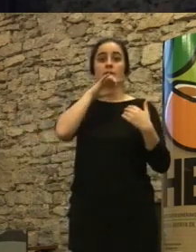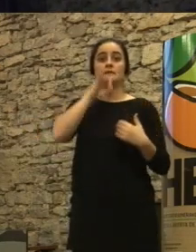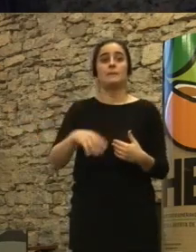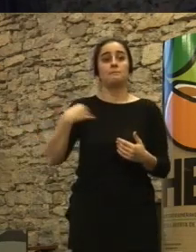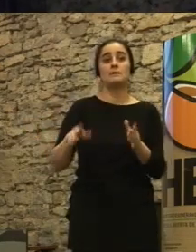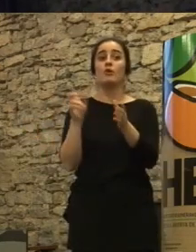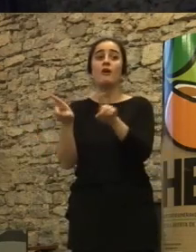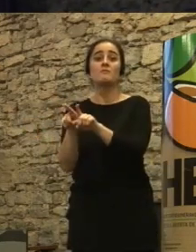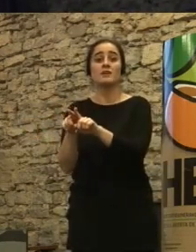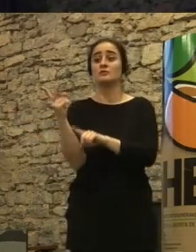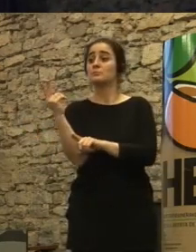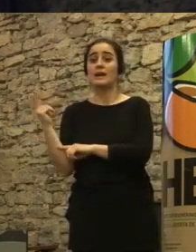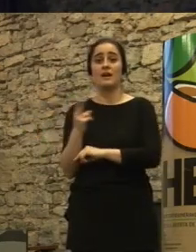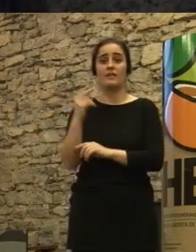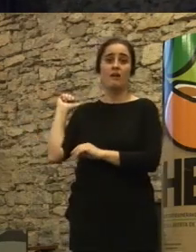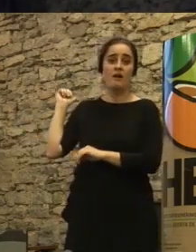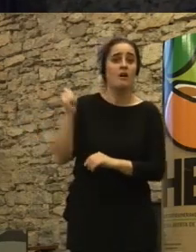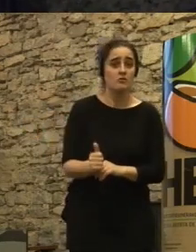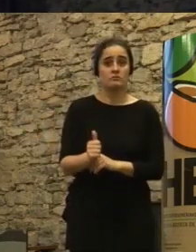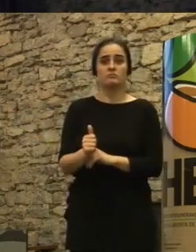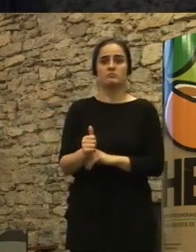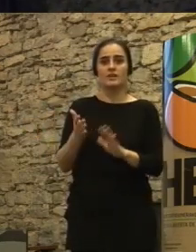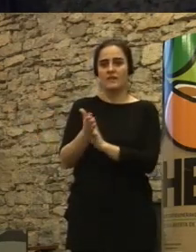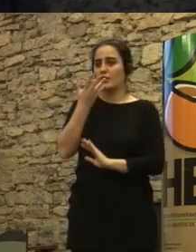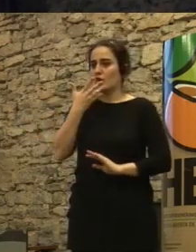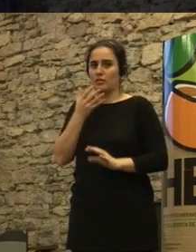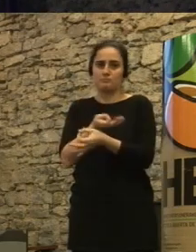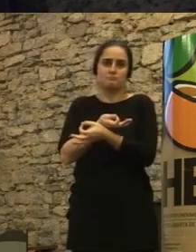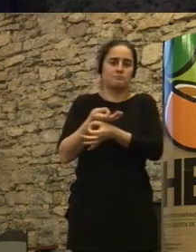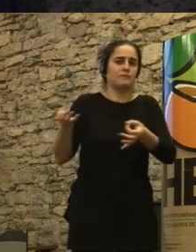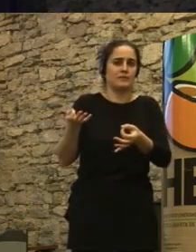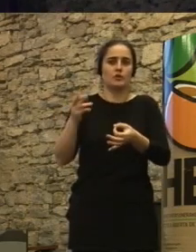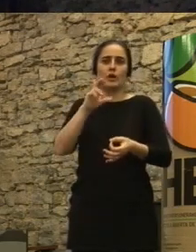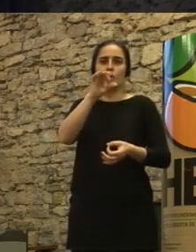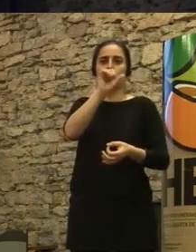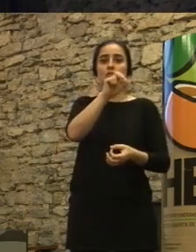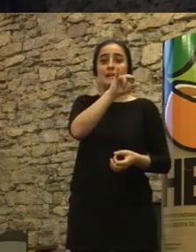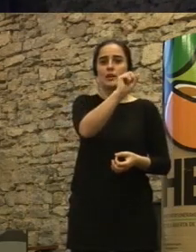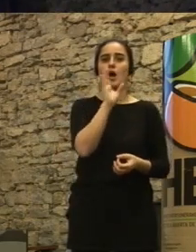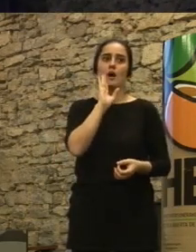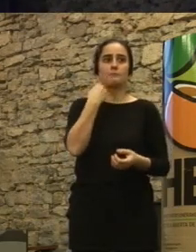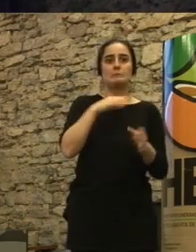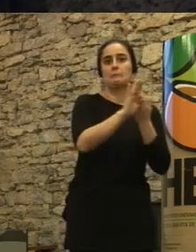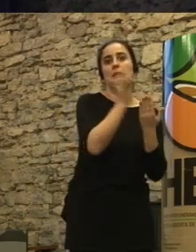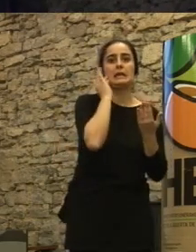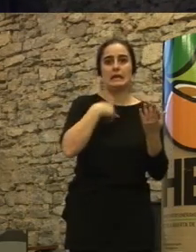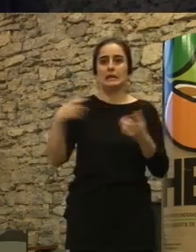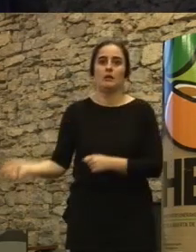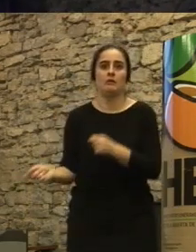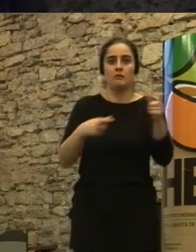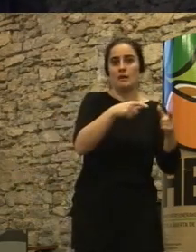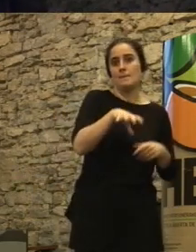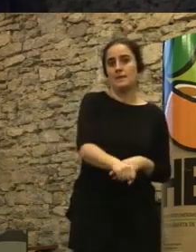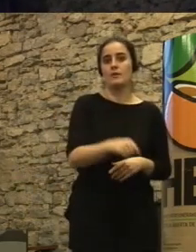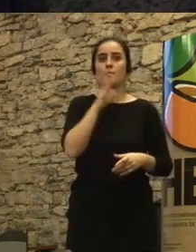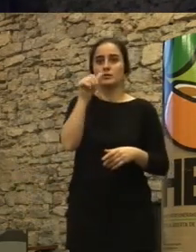pareja de hermanos durante décadas, y que por lo tanto se conocían perfectamente a Rosario, que es a la señora a la que yo le llevaba el pedido, ¿no? Y todas